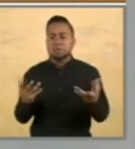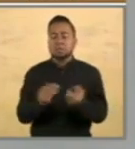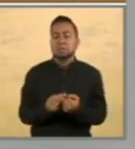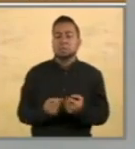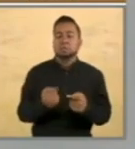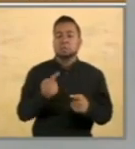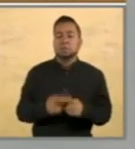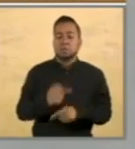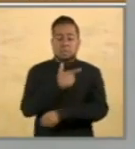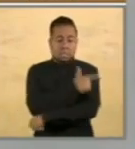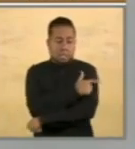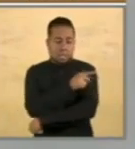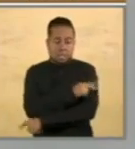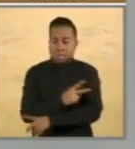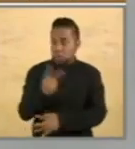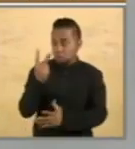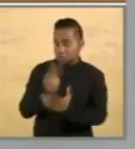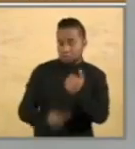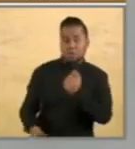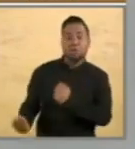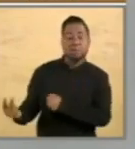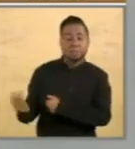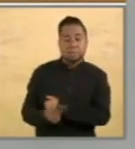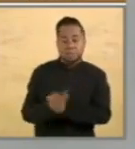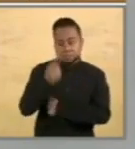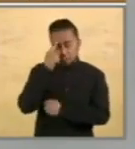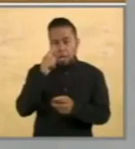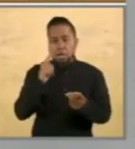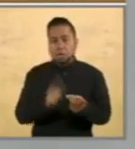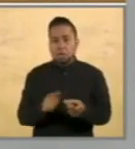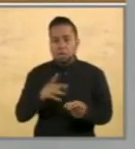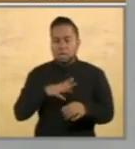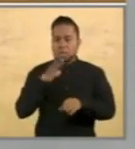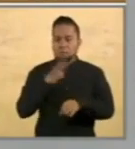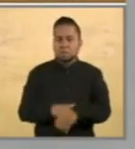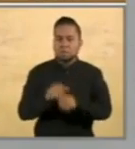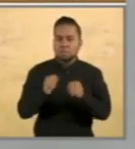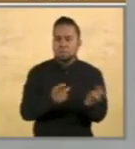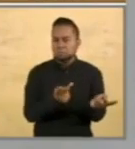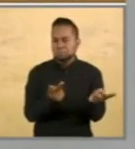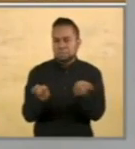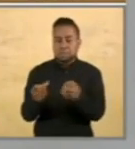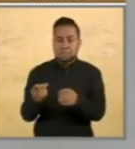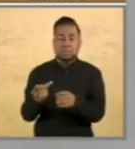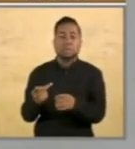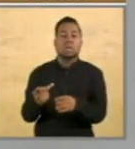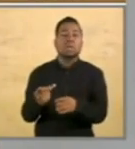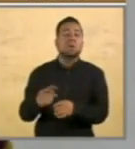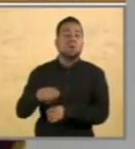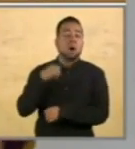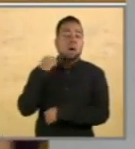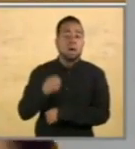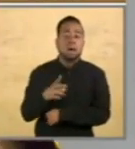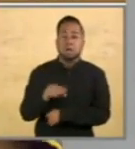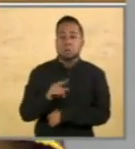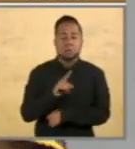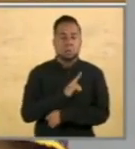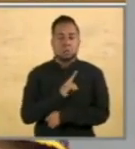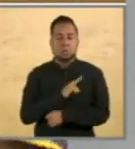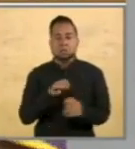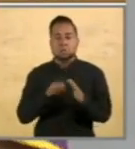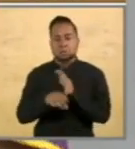coordinación con la guardia nacional en los íos de mayor incidencia delictiva de Oaxaca de Juárez no nada más